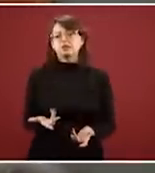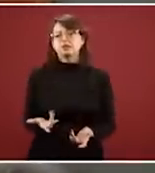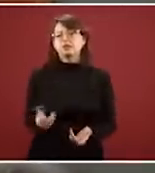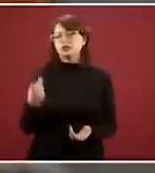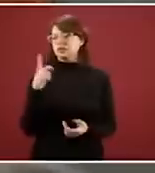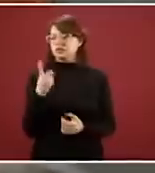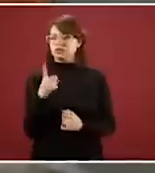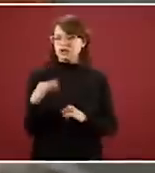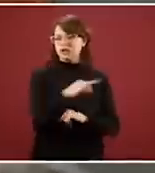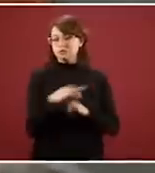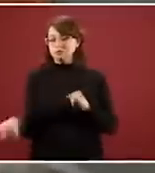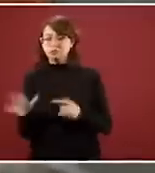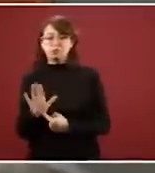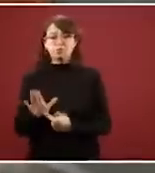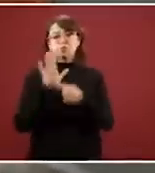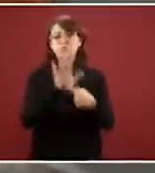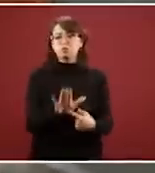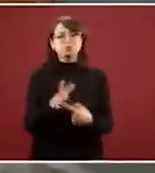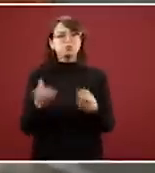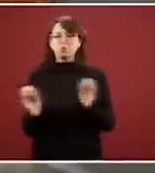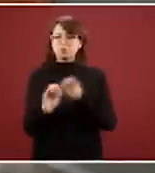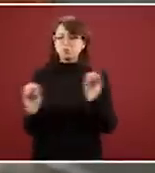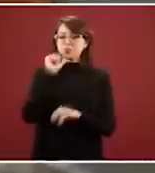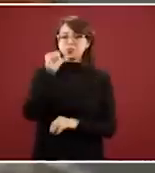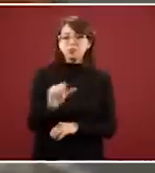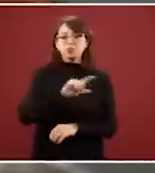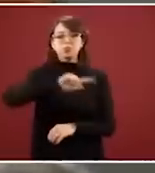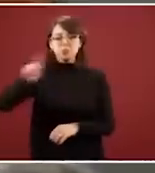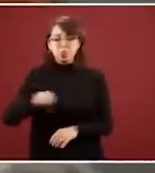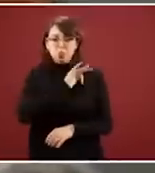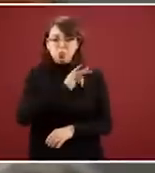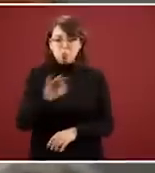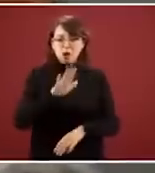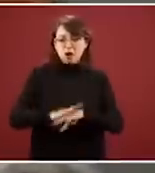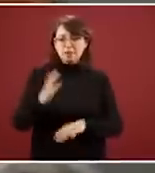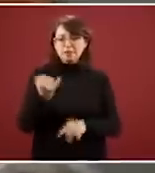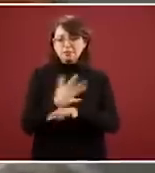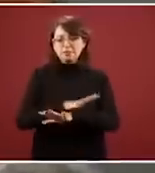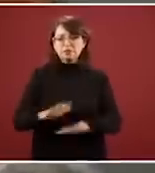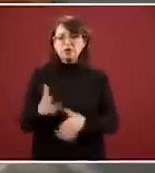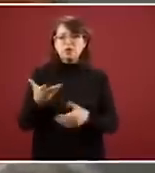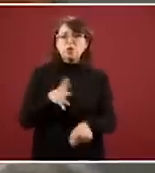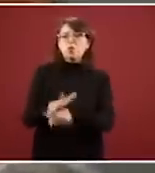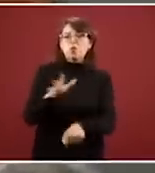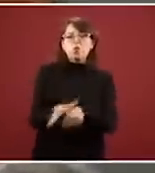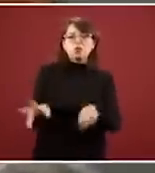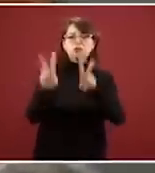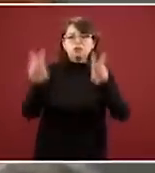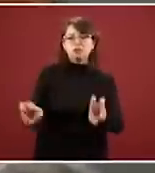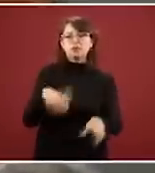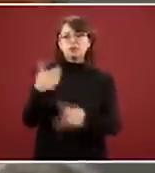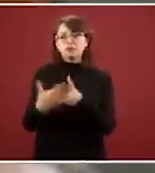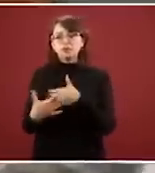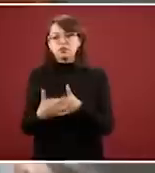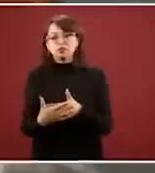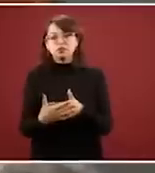finales de diciembre, al final ya no se hizo. Si nos pudiera dar un adelanto de cuáles son algunos de los temas principales, ya que